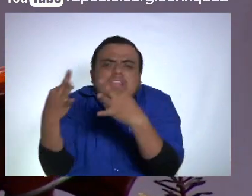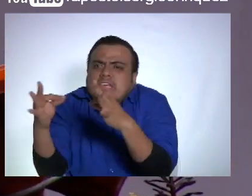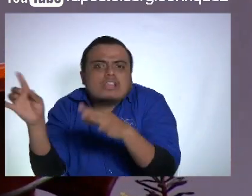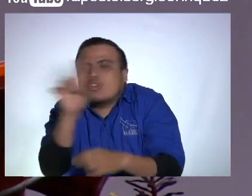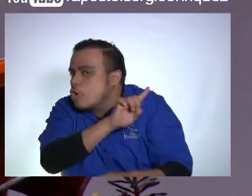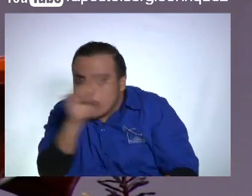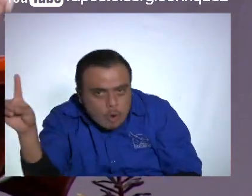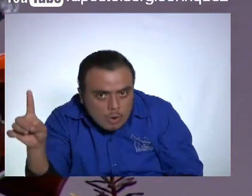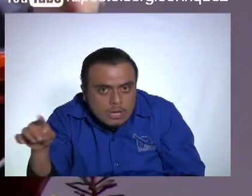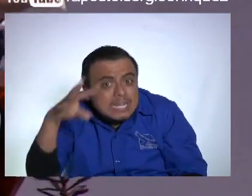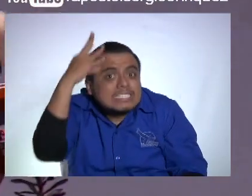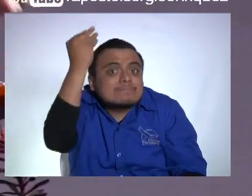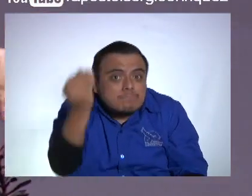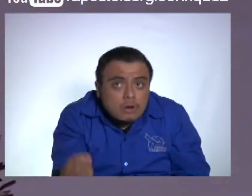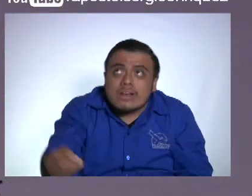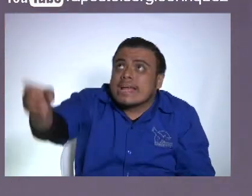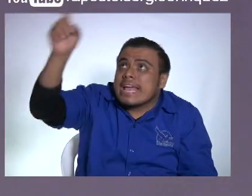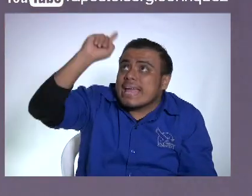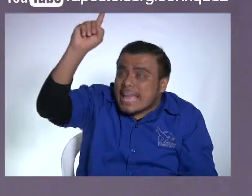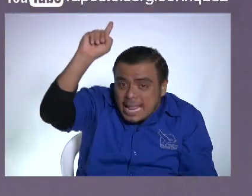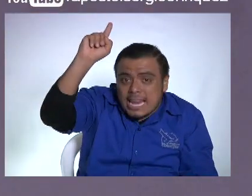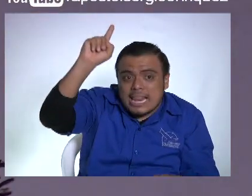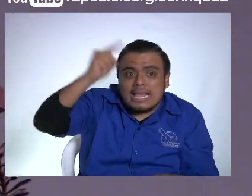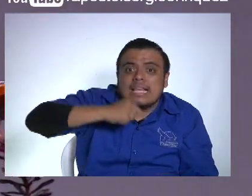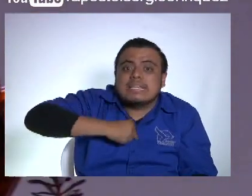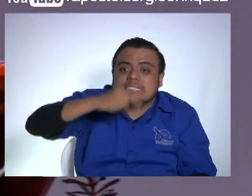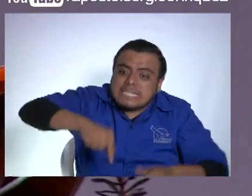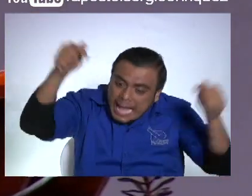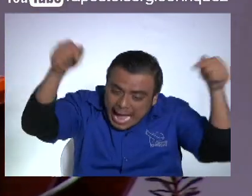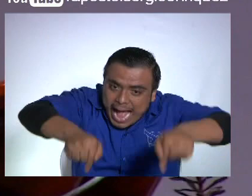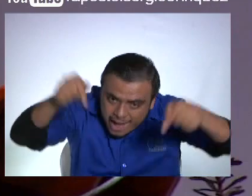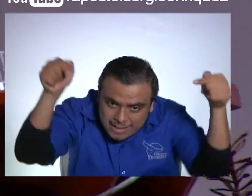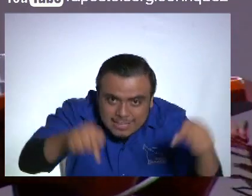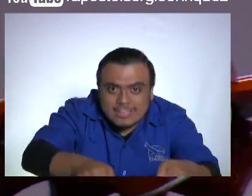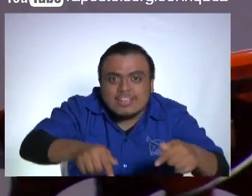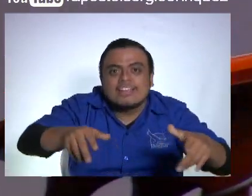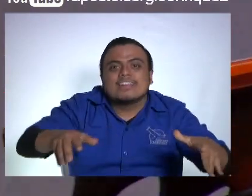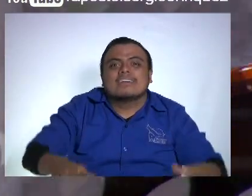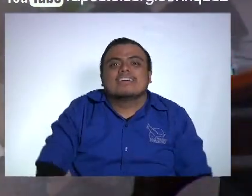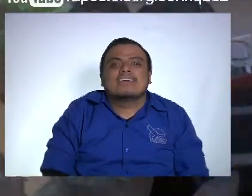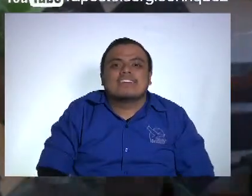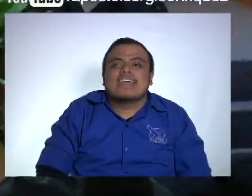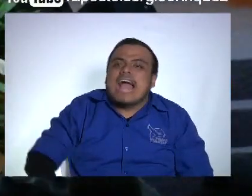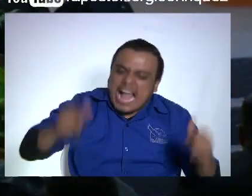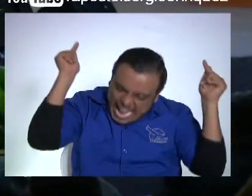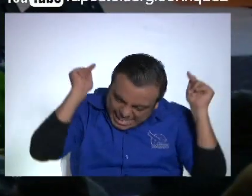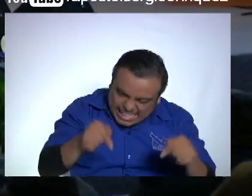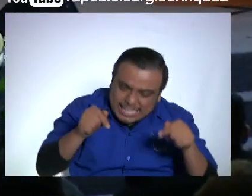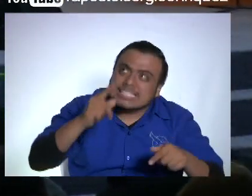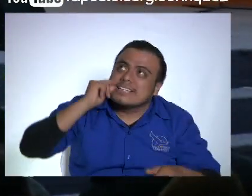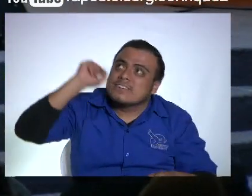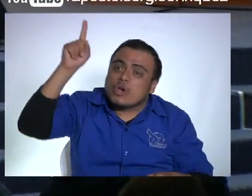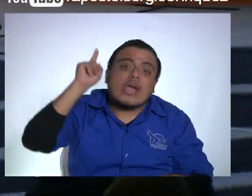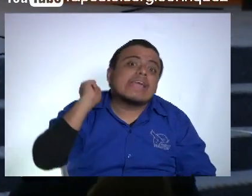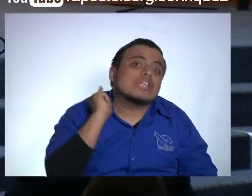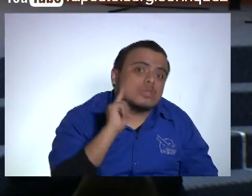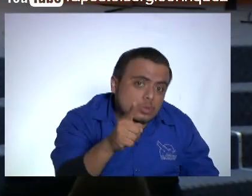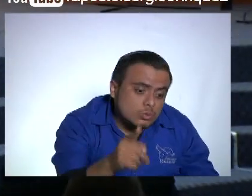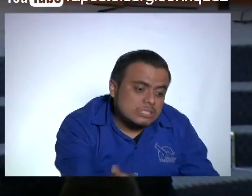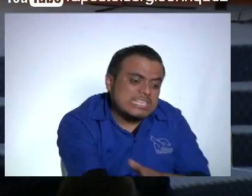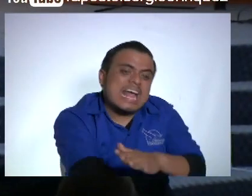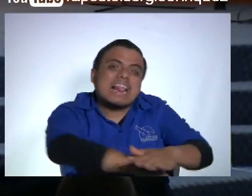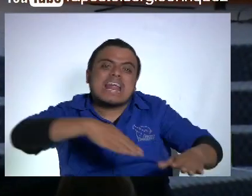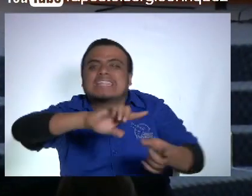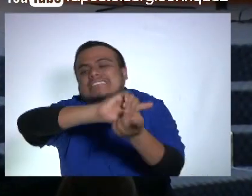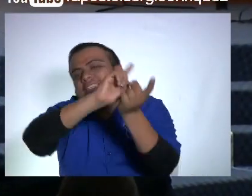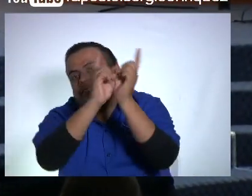Reyes y Señor de Señores aquí en este lugar, hermano. Aleluya. Aquí está el Señor y vas a salir cambiado de este